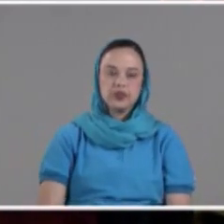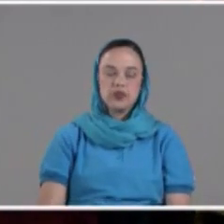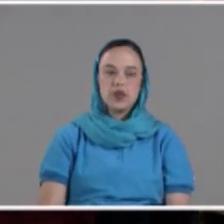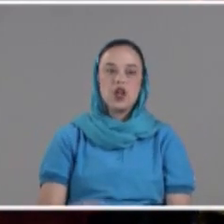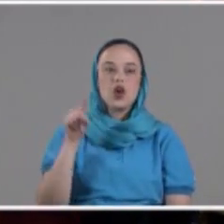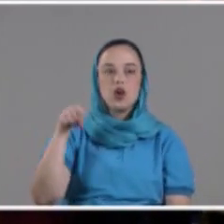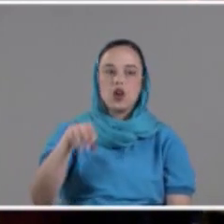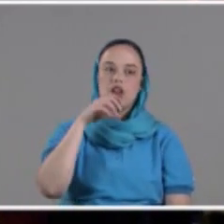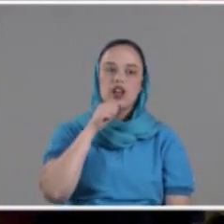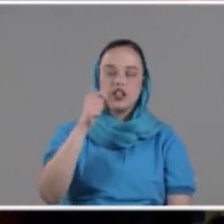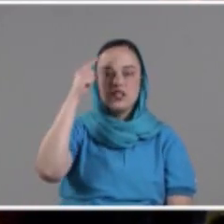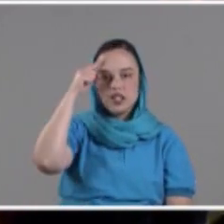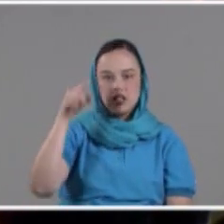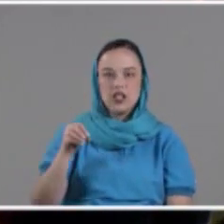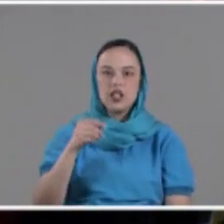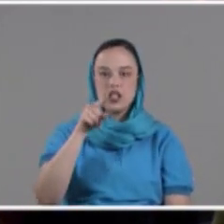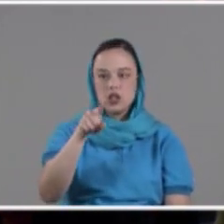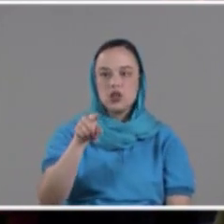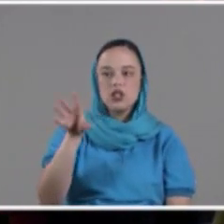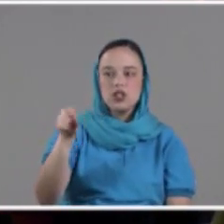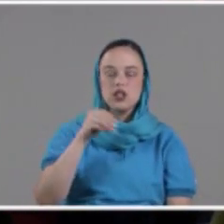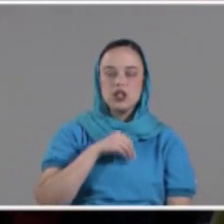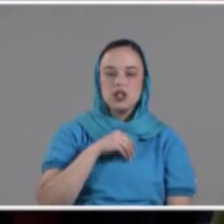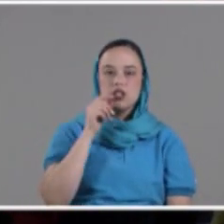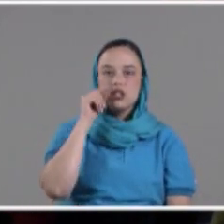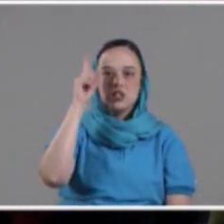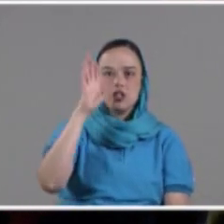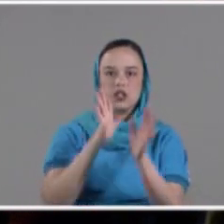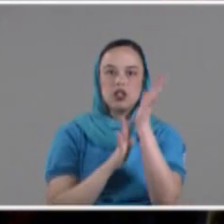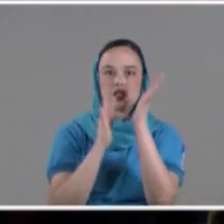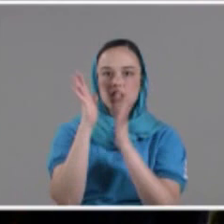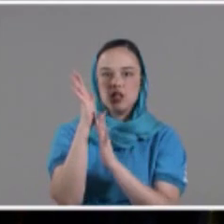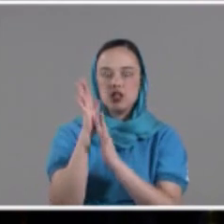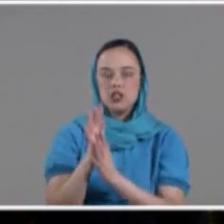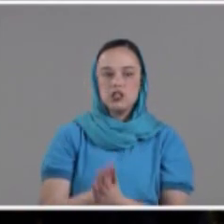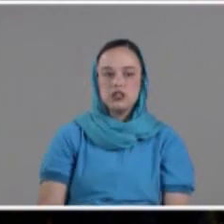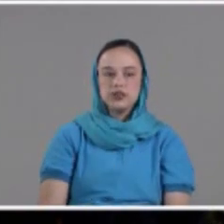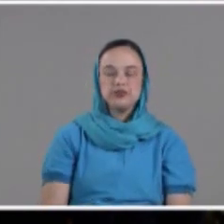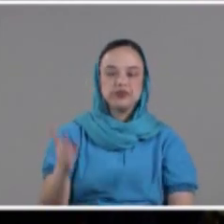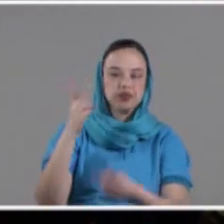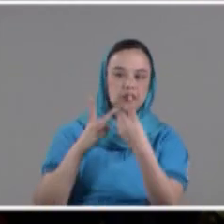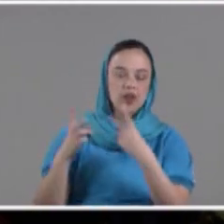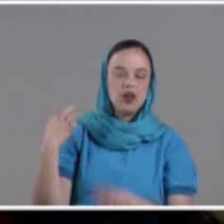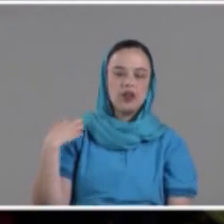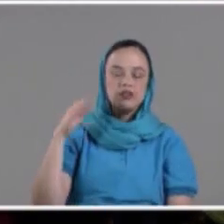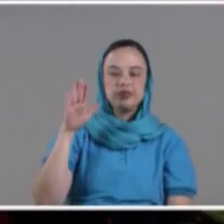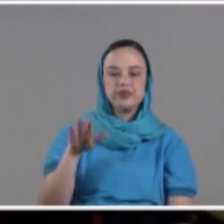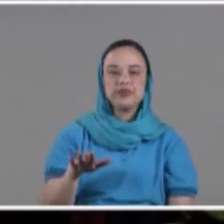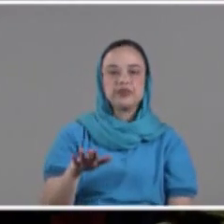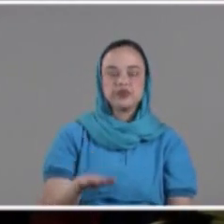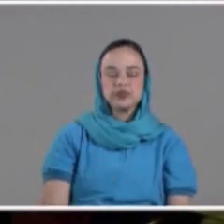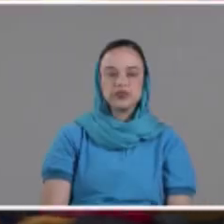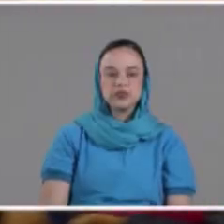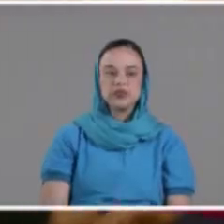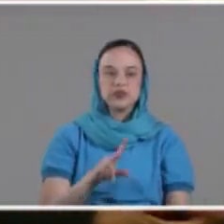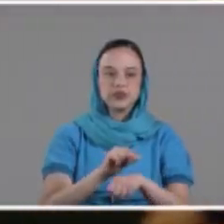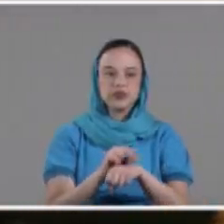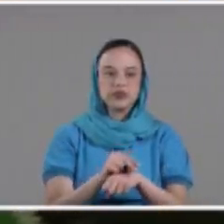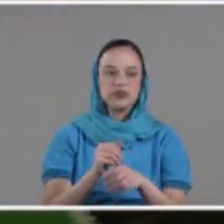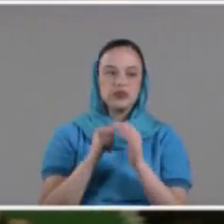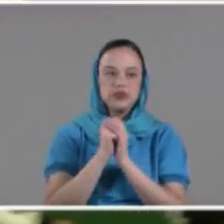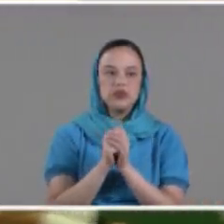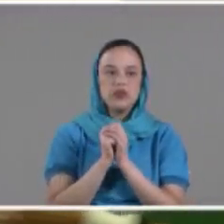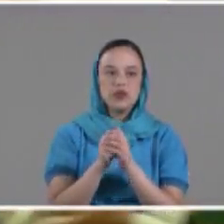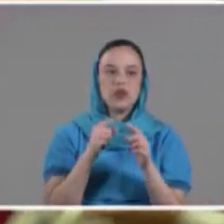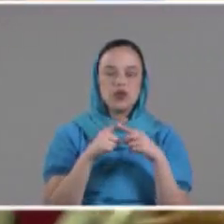y hoy es día de que aceptes al Señor Jesús Ven para acá y déjame orar por ti